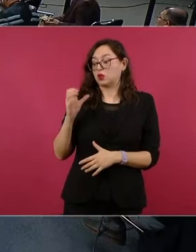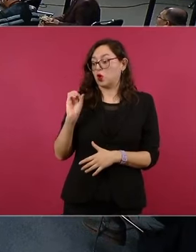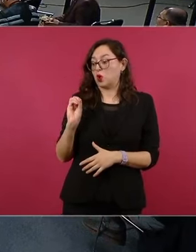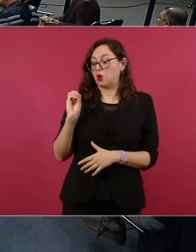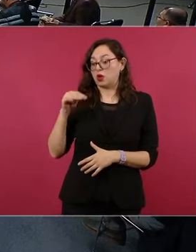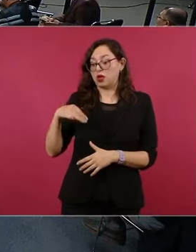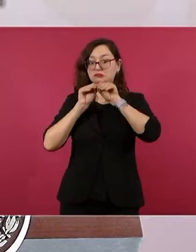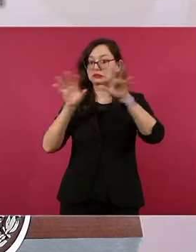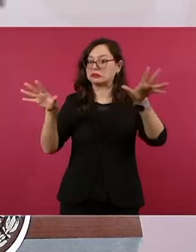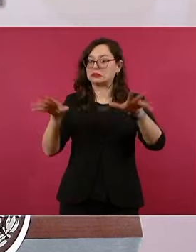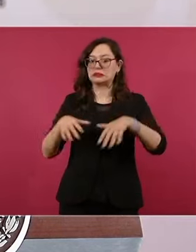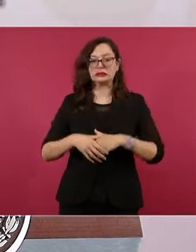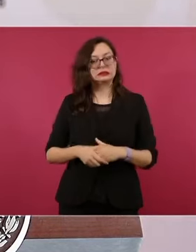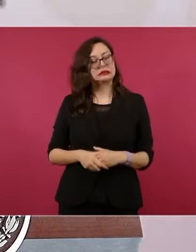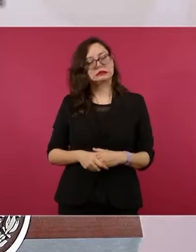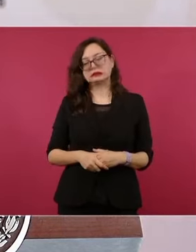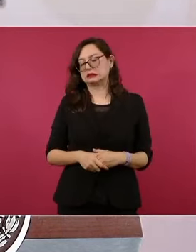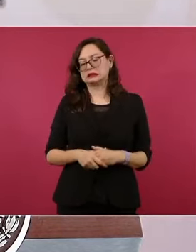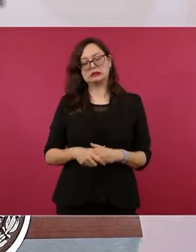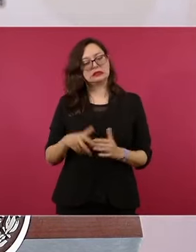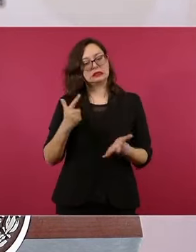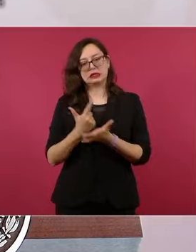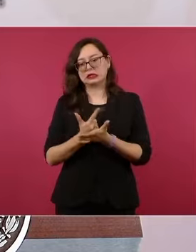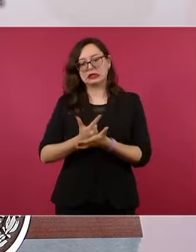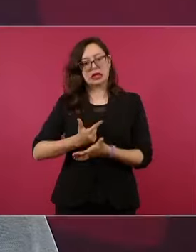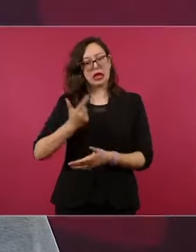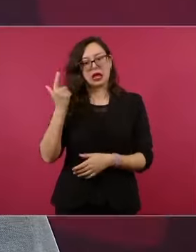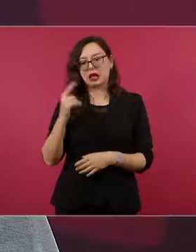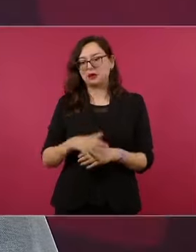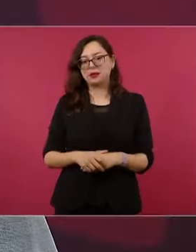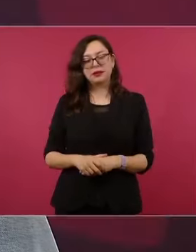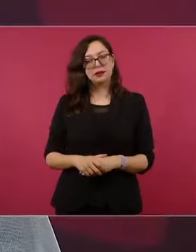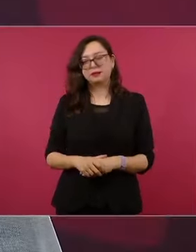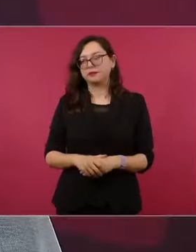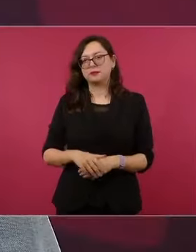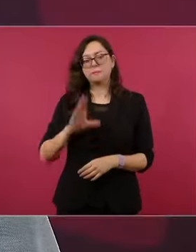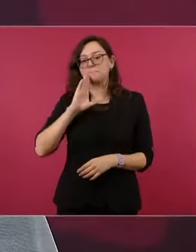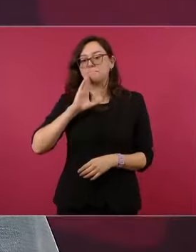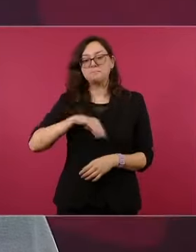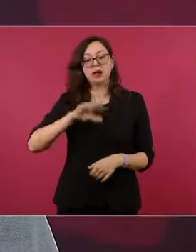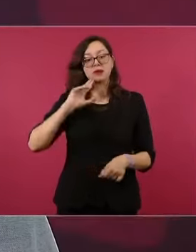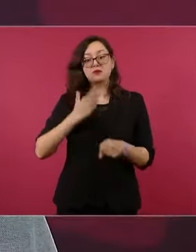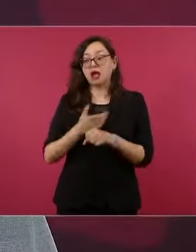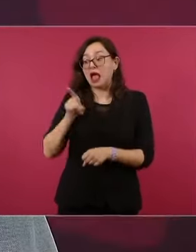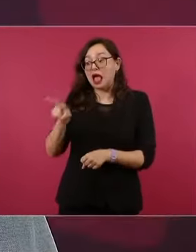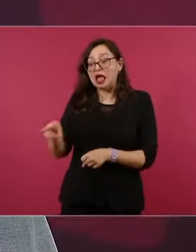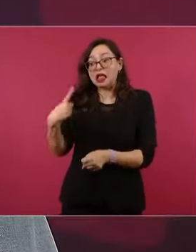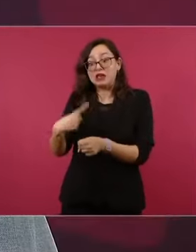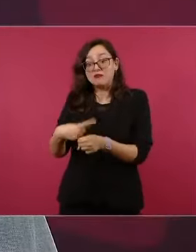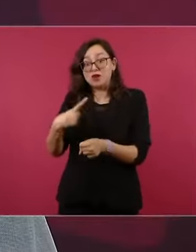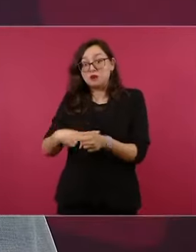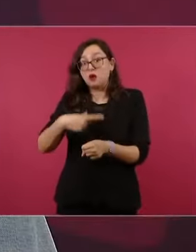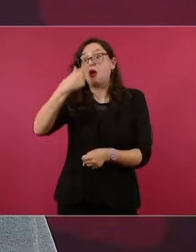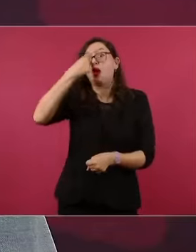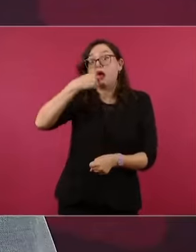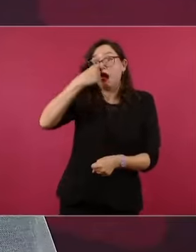bastante malo, ya que de entrada habla de un caso fatal, cosa que no fue así, murió por otra causa, y sin que se